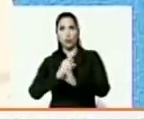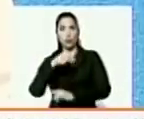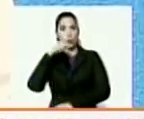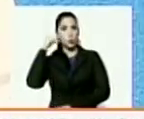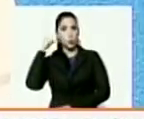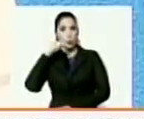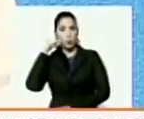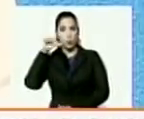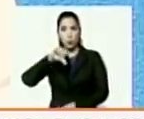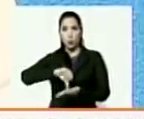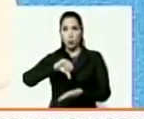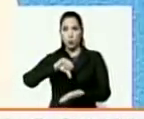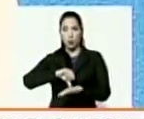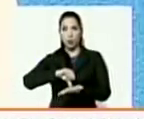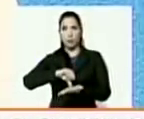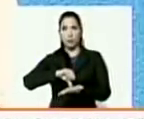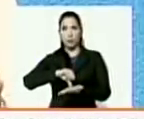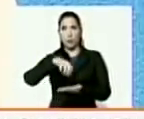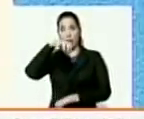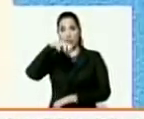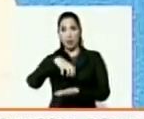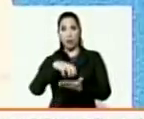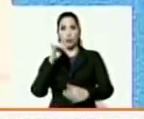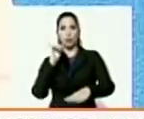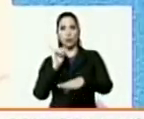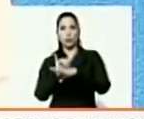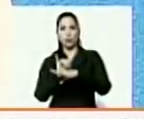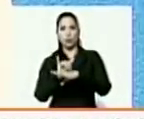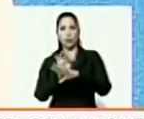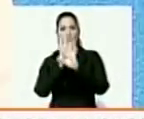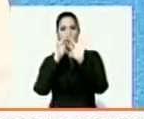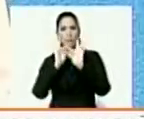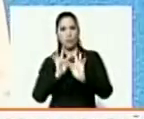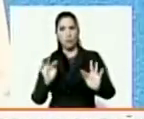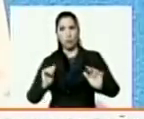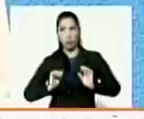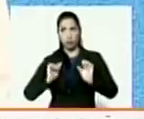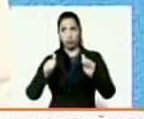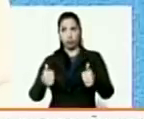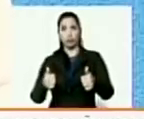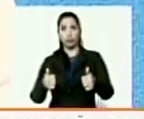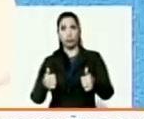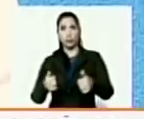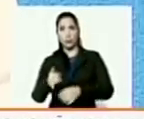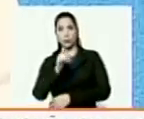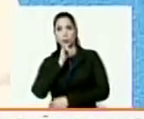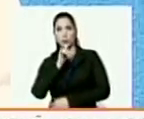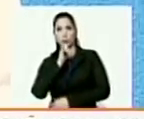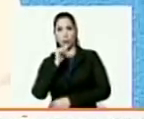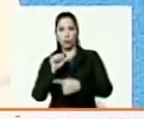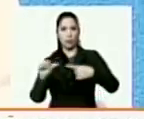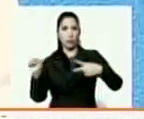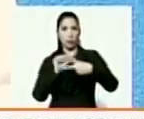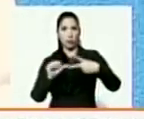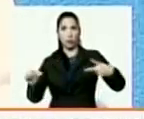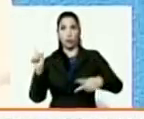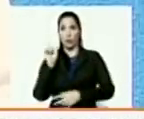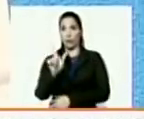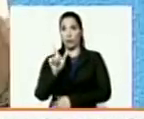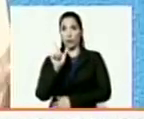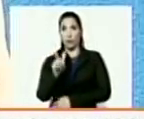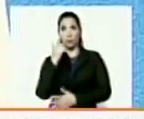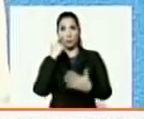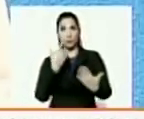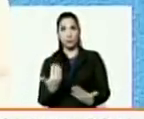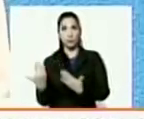de la ciudad de cumaná en el estado sucre y de esta manera damos inicio a la rueda de prensa semanal del partido socialista unido de